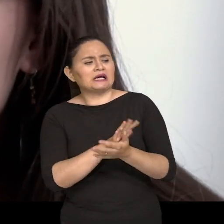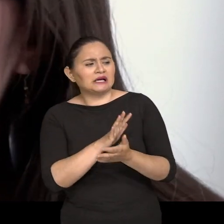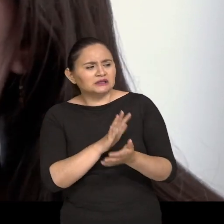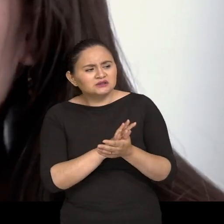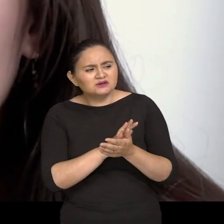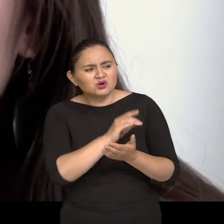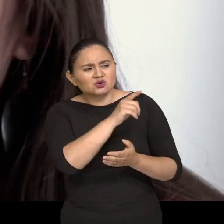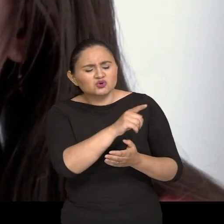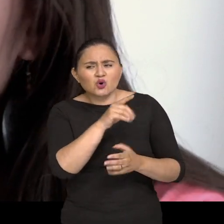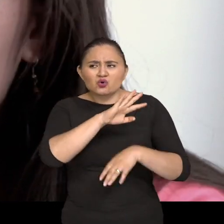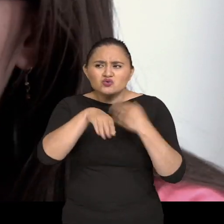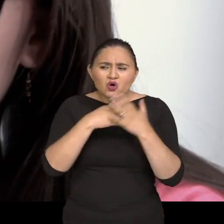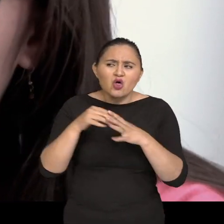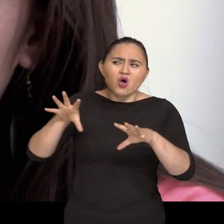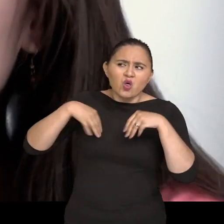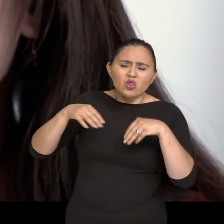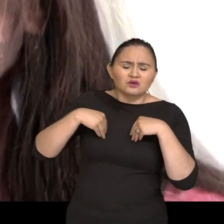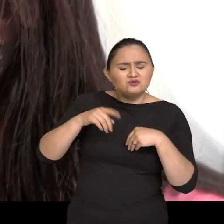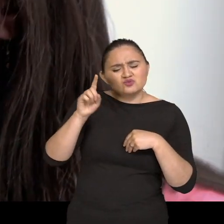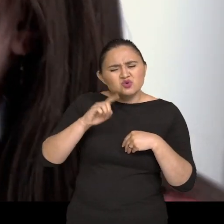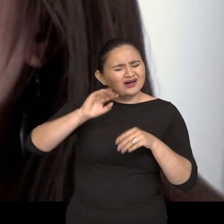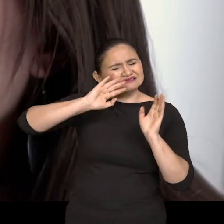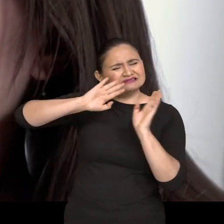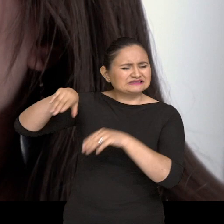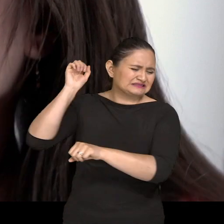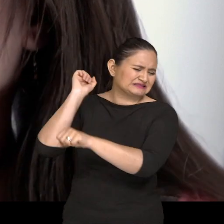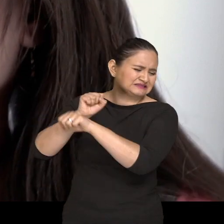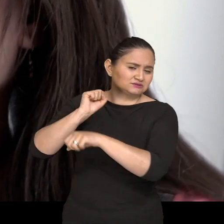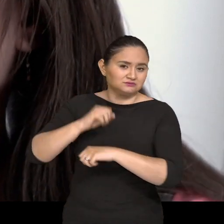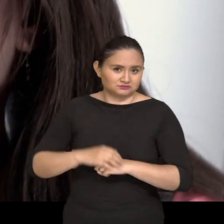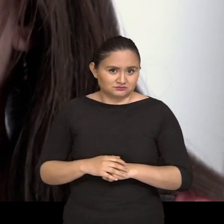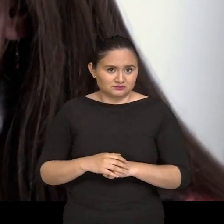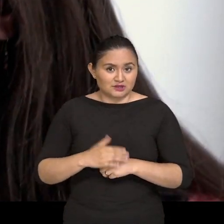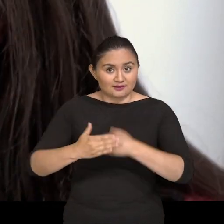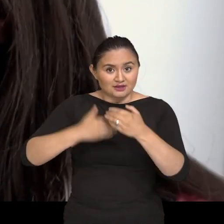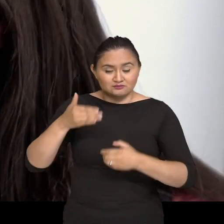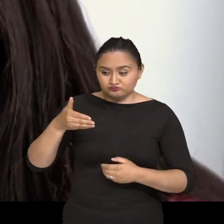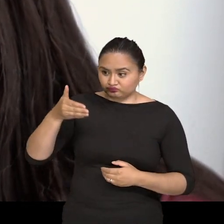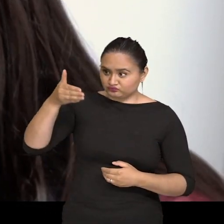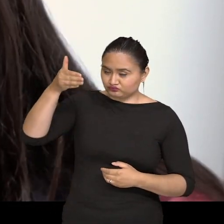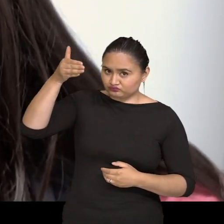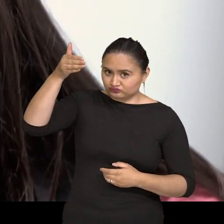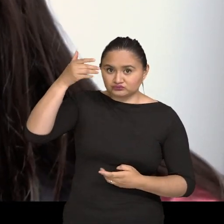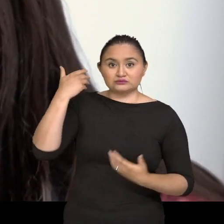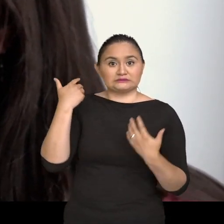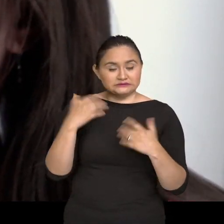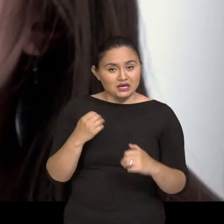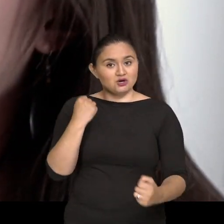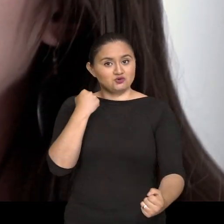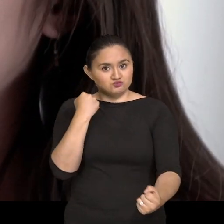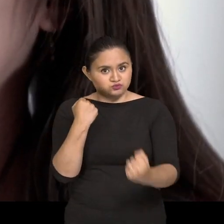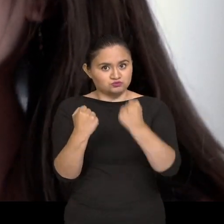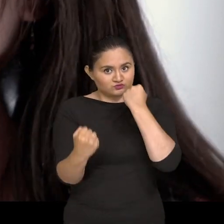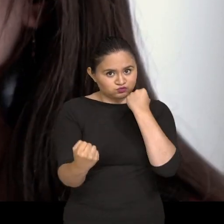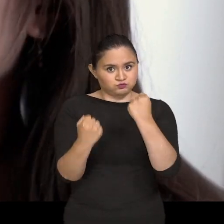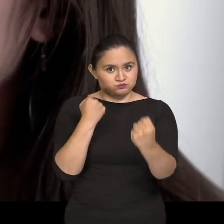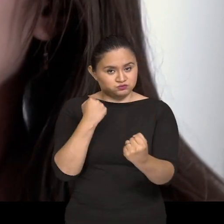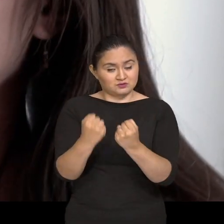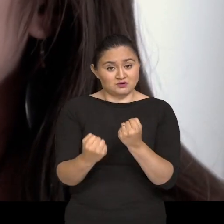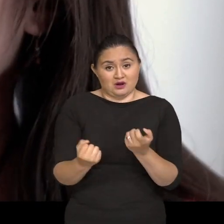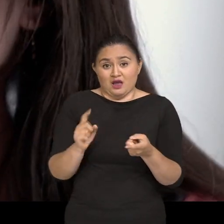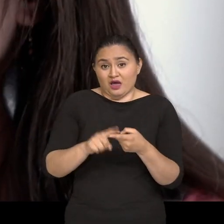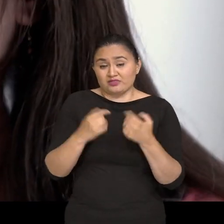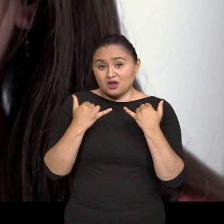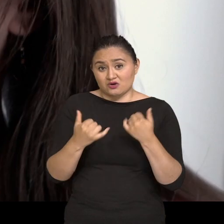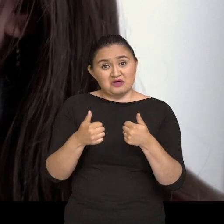los consejos que nos esperemos bueno ya fui creciendo y ahí uno empezó a hacer ejercicio y ella si bien